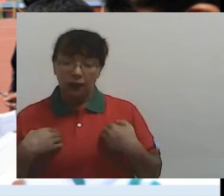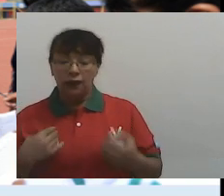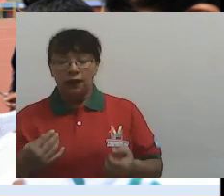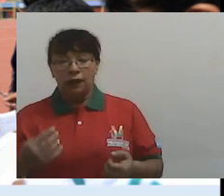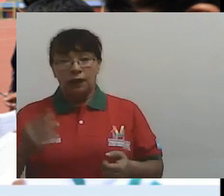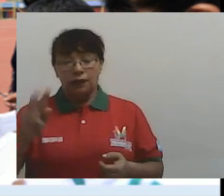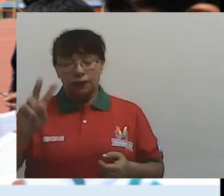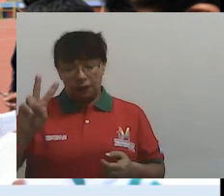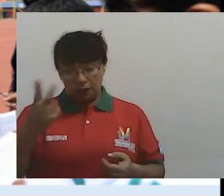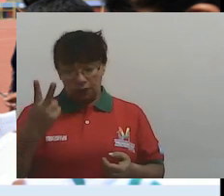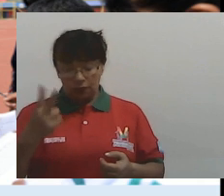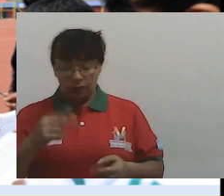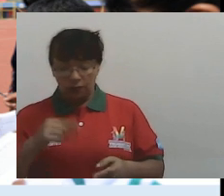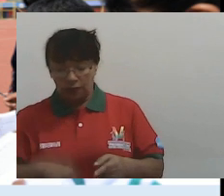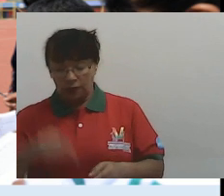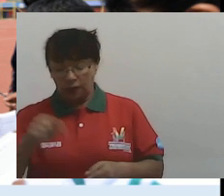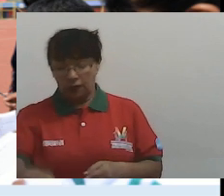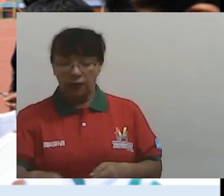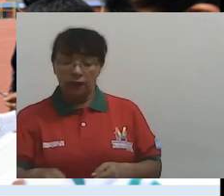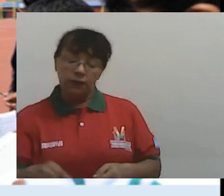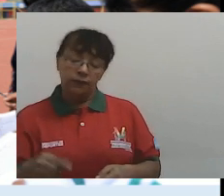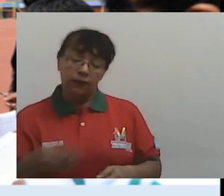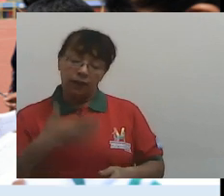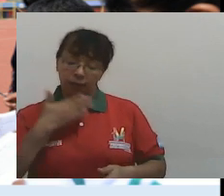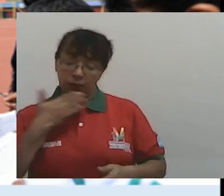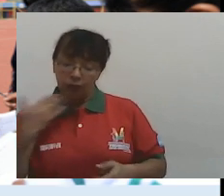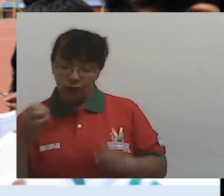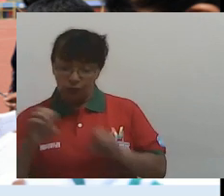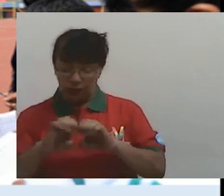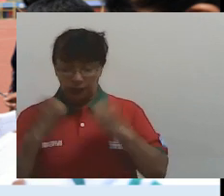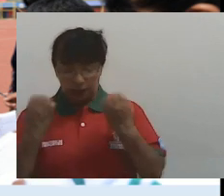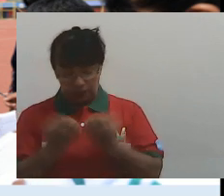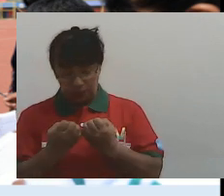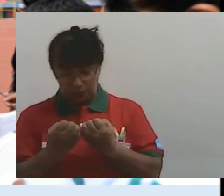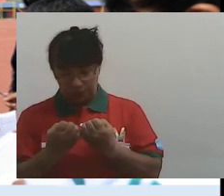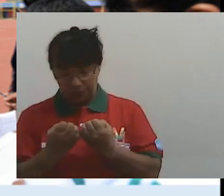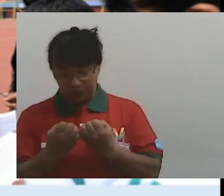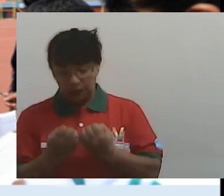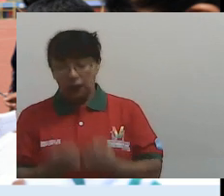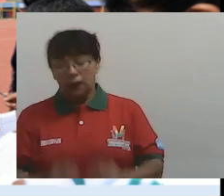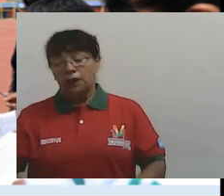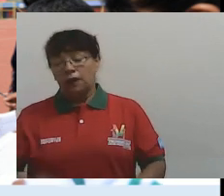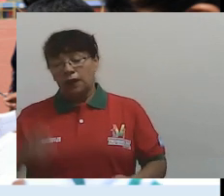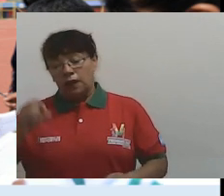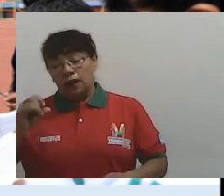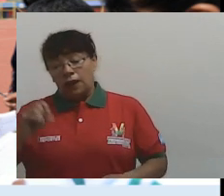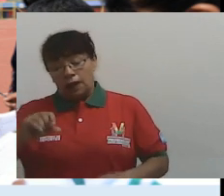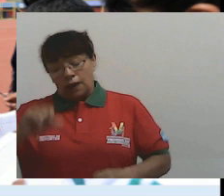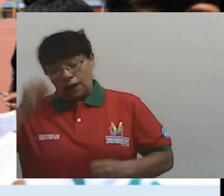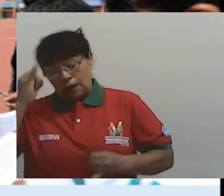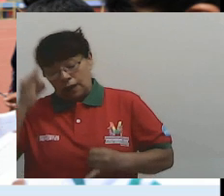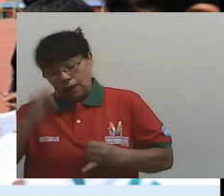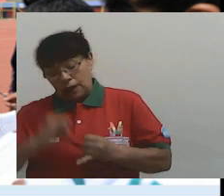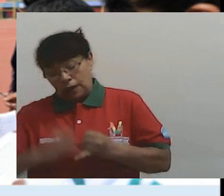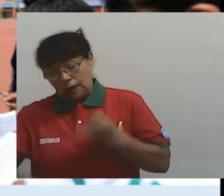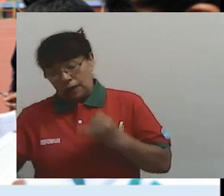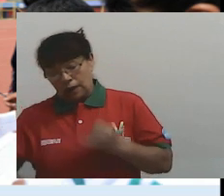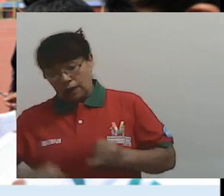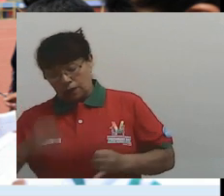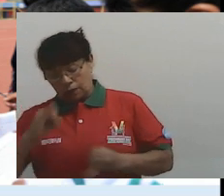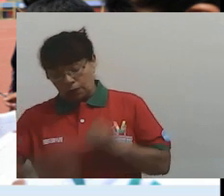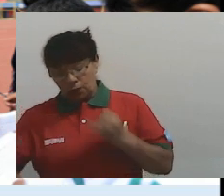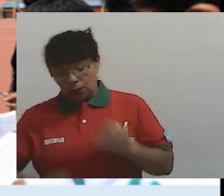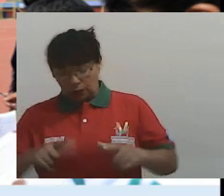marca, 8, 7. Y va descendiendo hasta que el último lugar tiene 1 punto. Primero tengo que puntuar todas